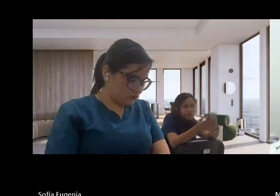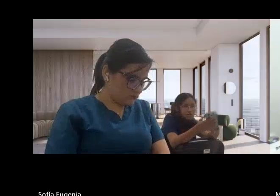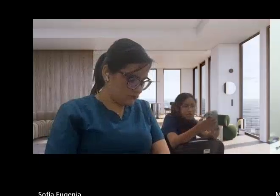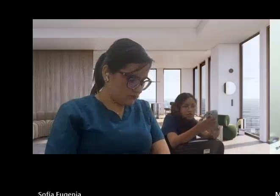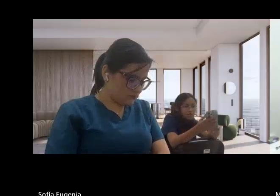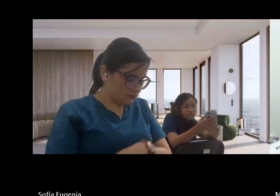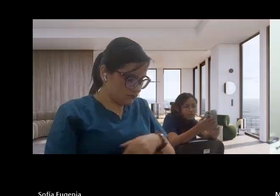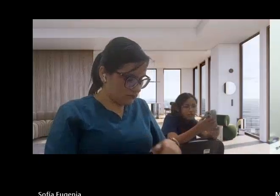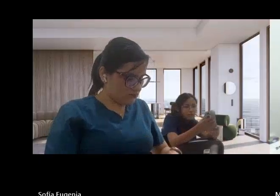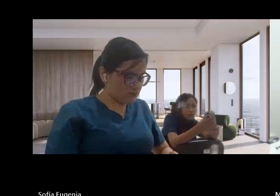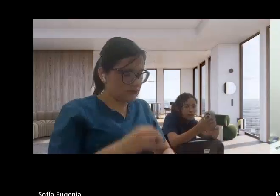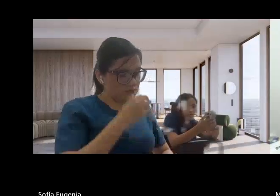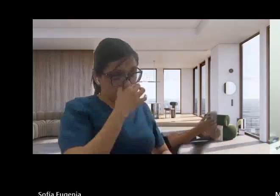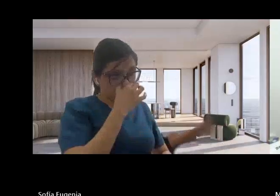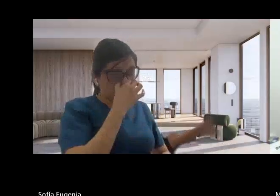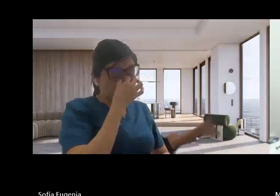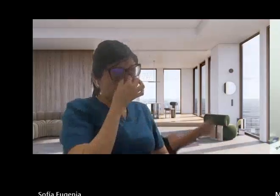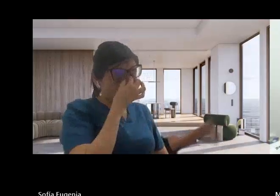que decíamos.